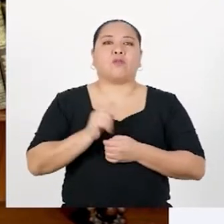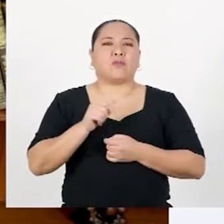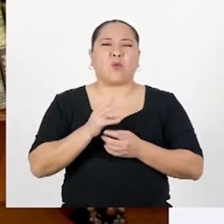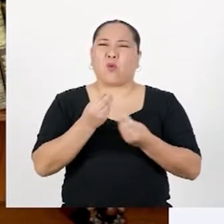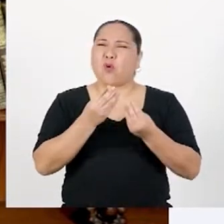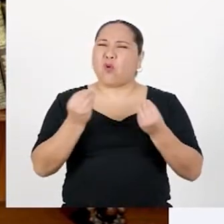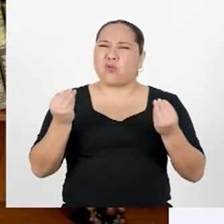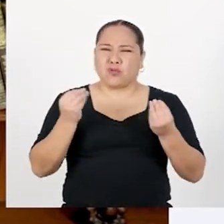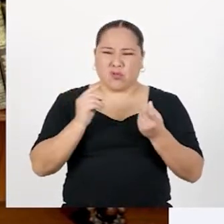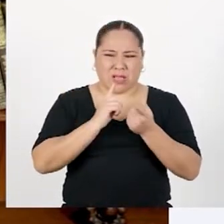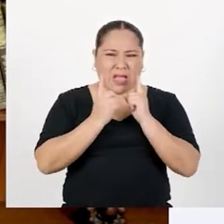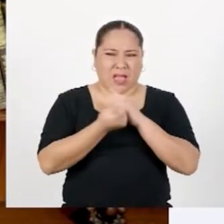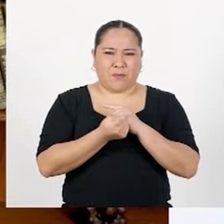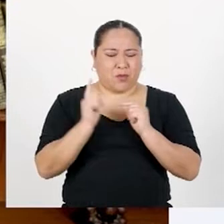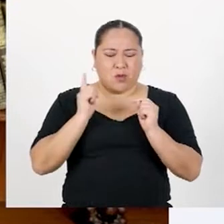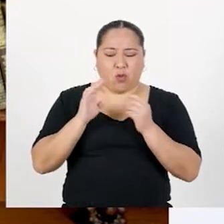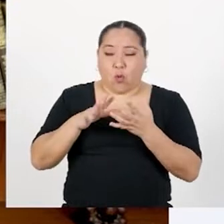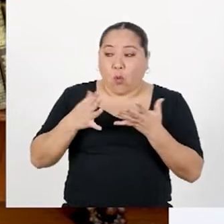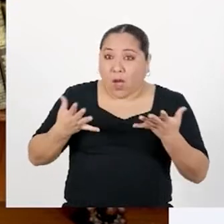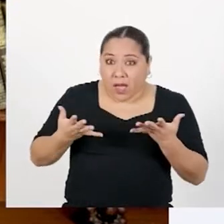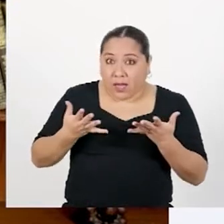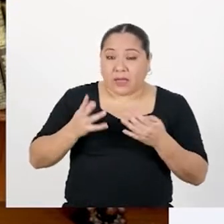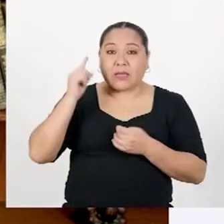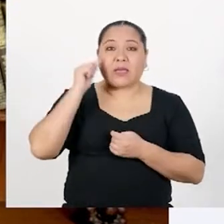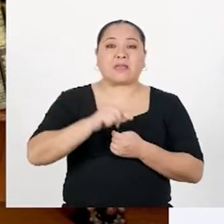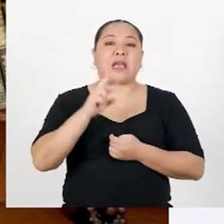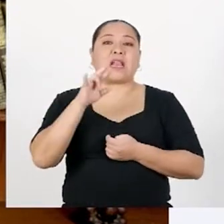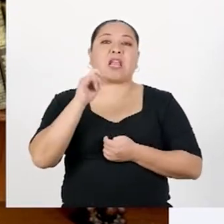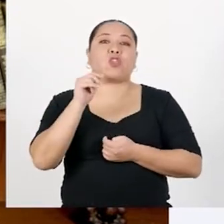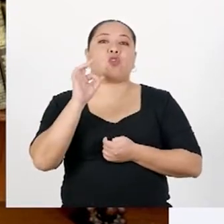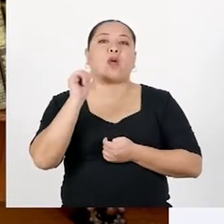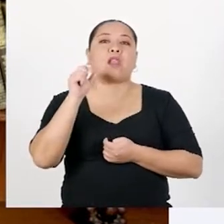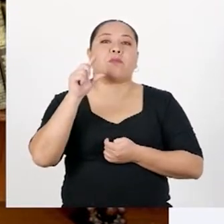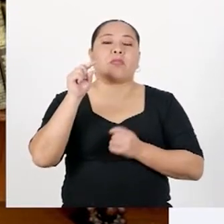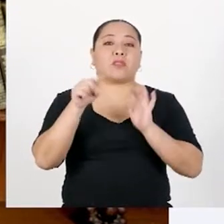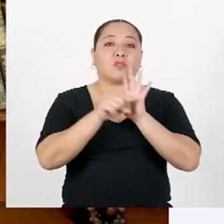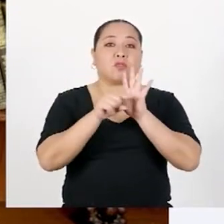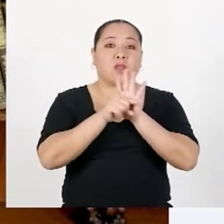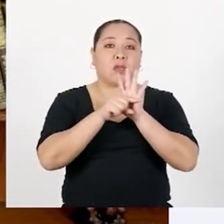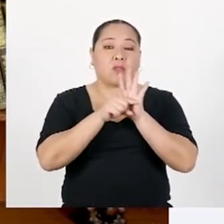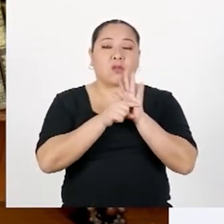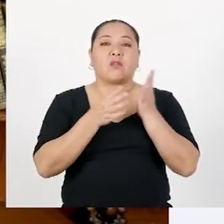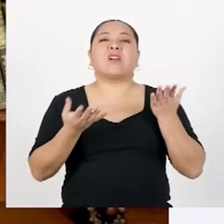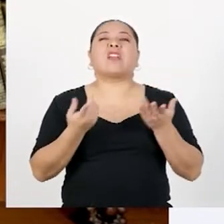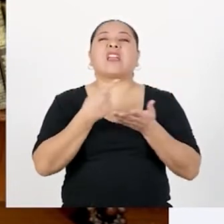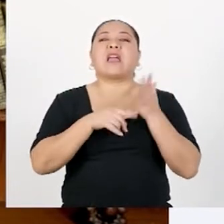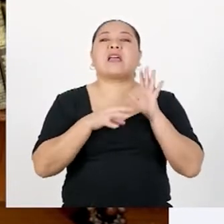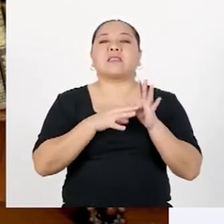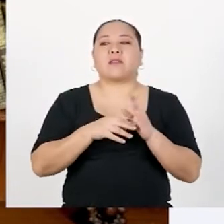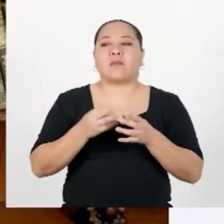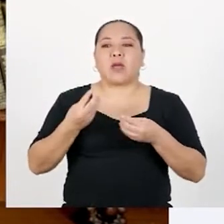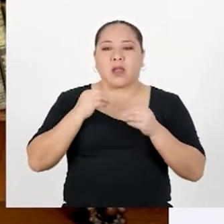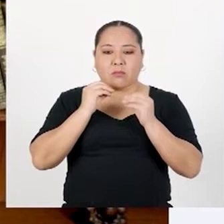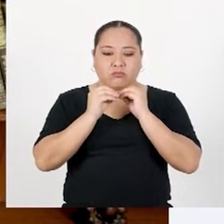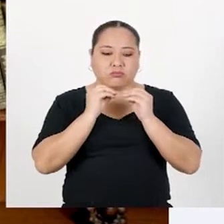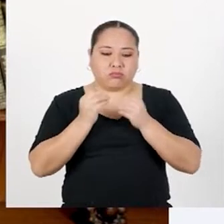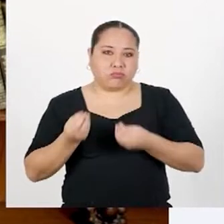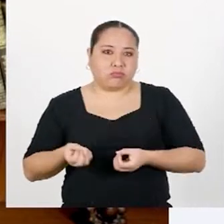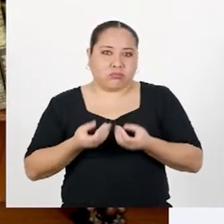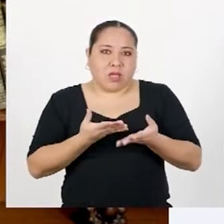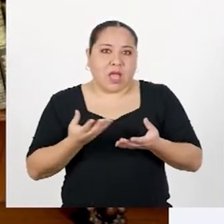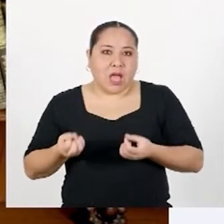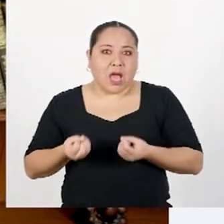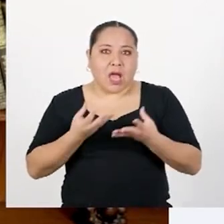vuelve excesivo o insuficiente, la retroalimentación negativa actuará para devolver